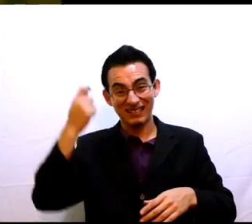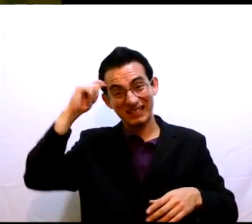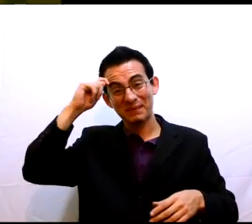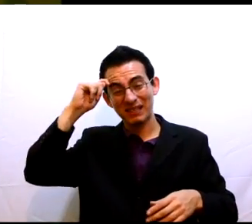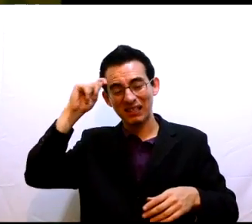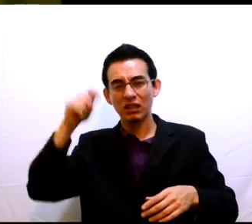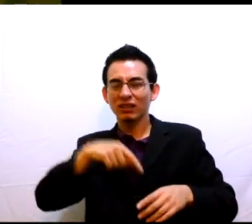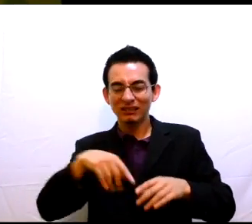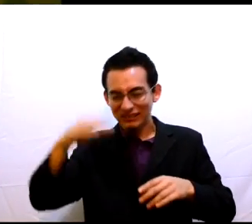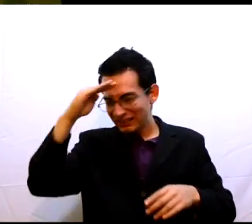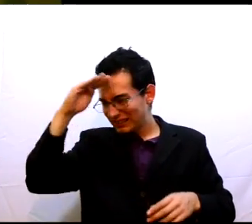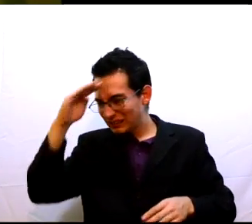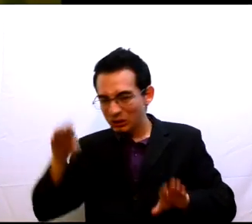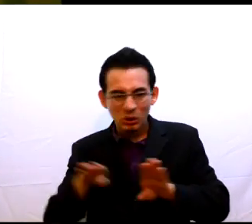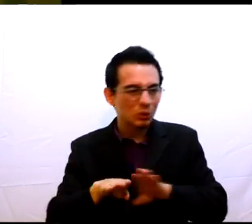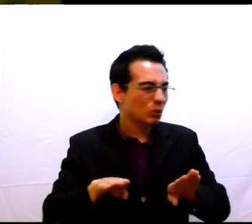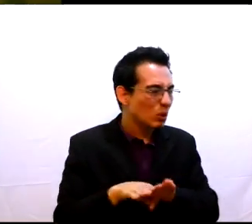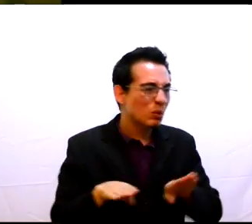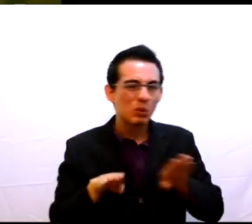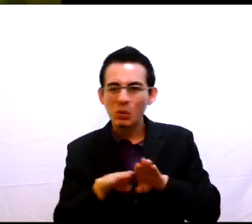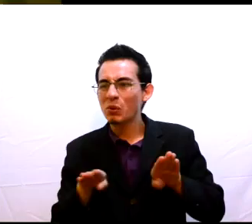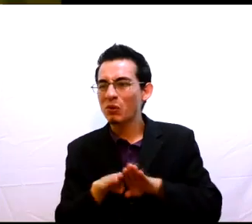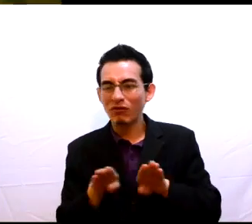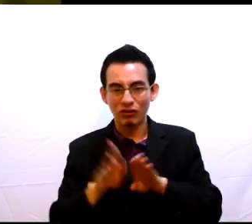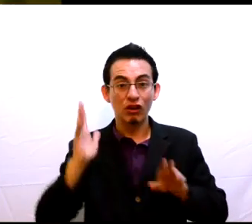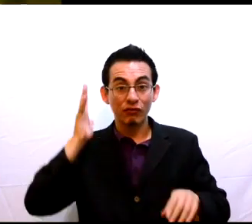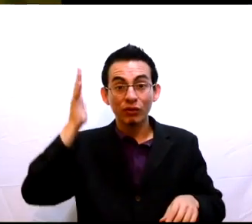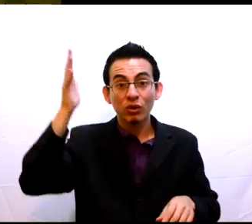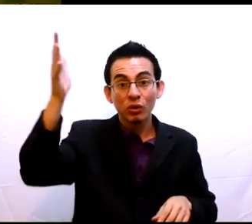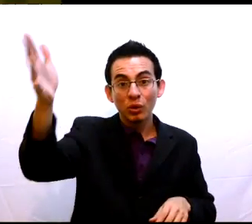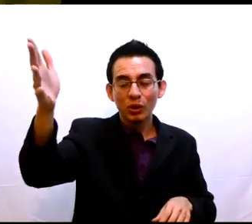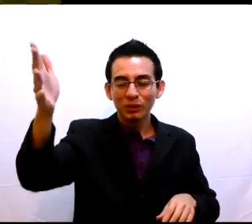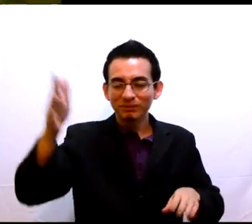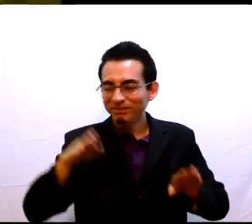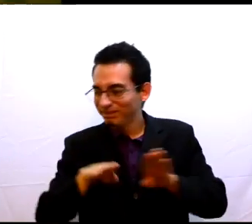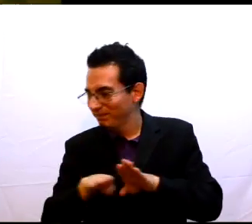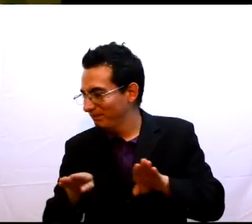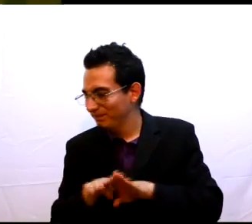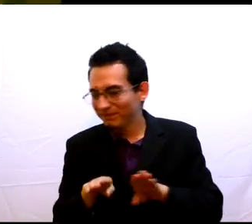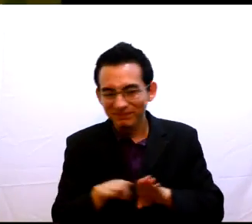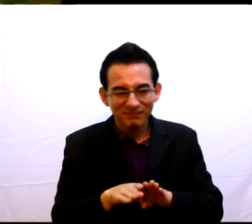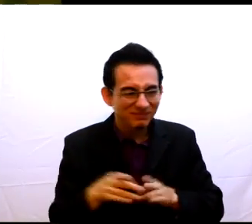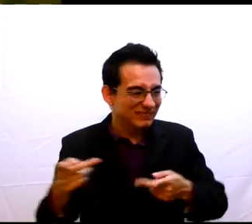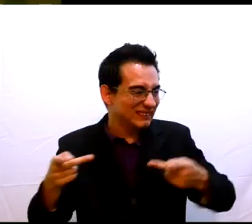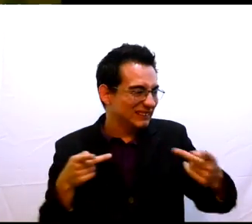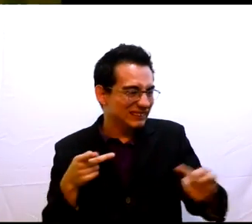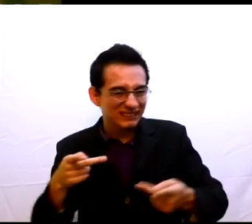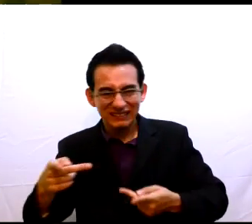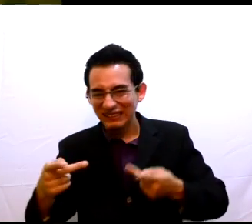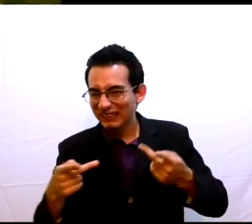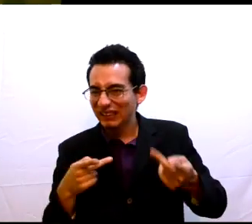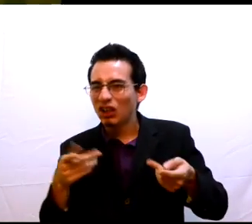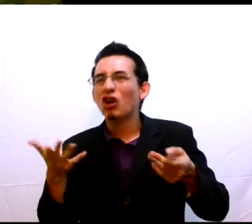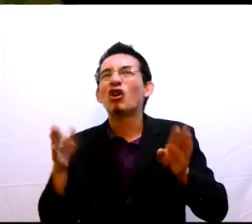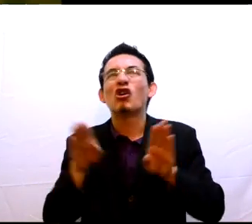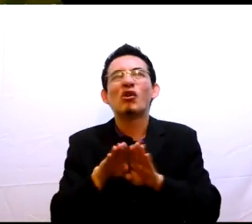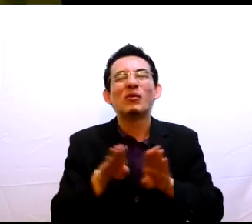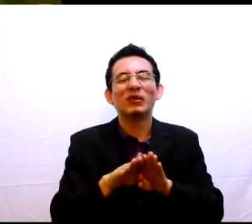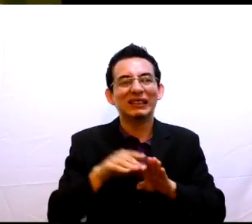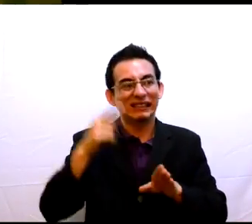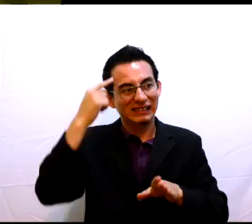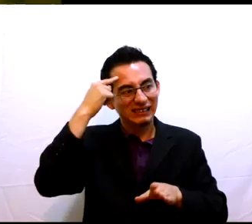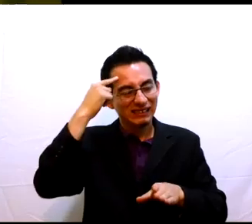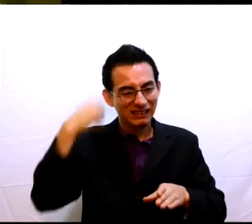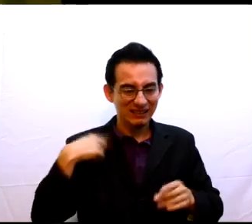asegurar su futuro ganándose el favor de los deudores de su amo rebajándoles la